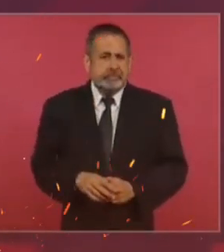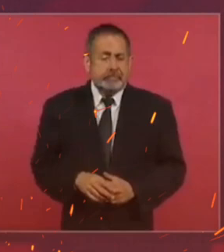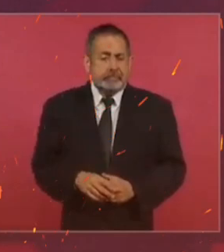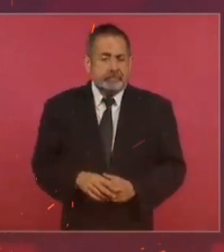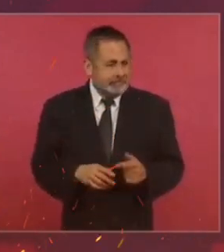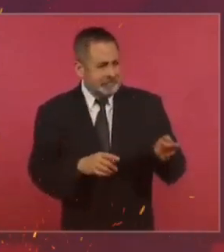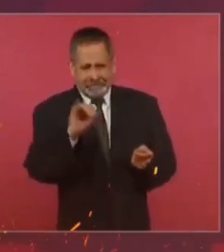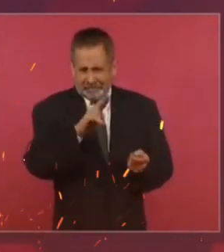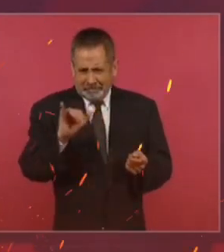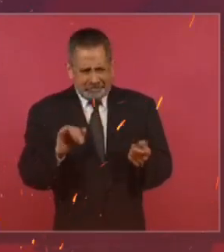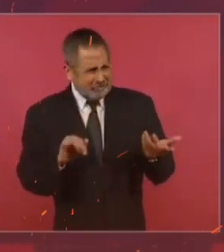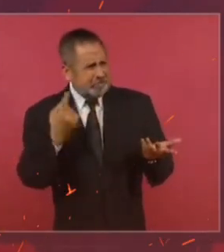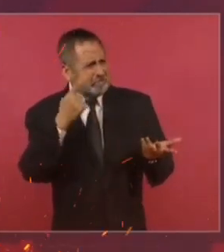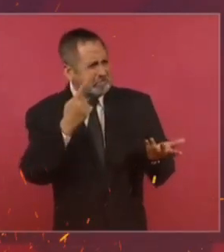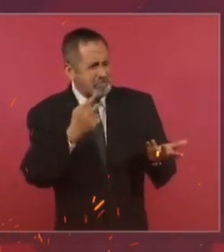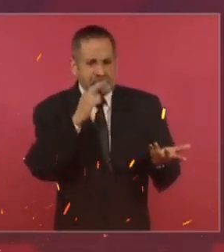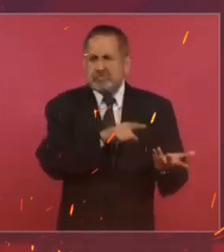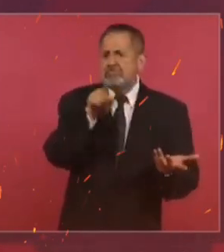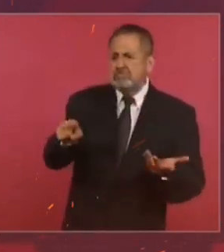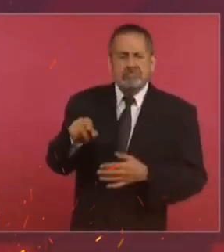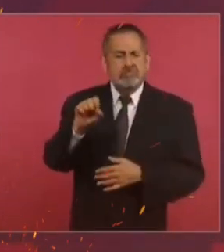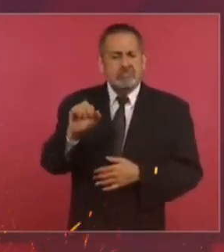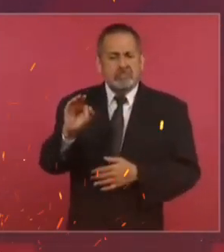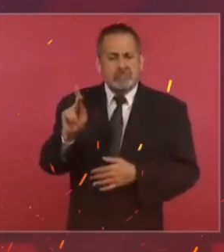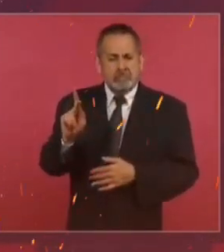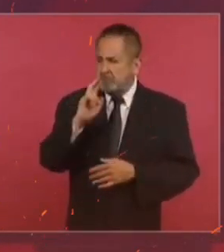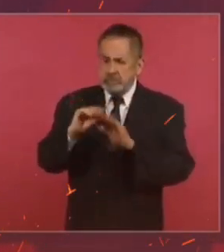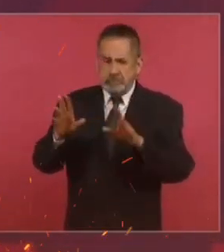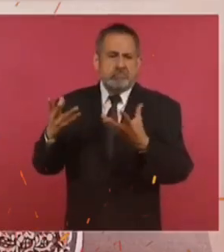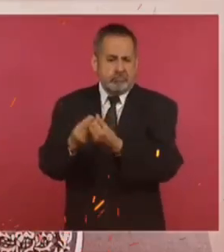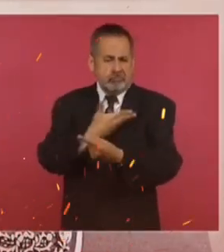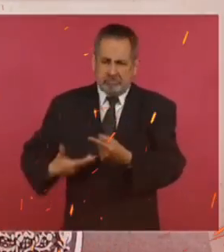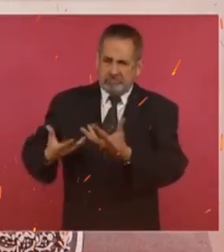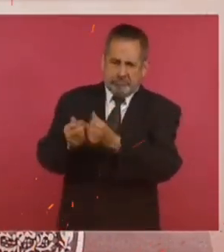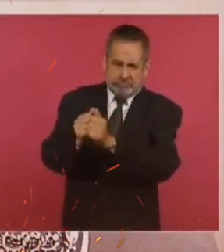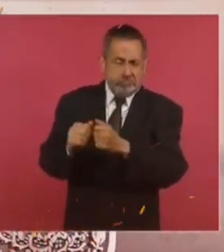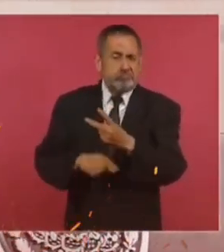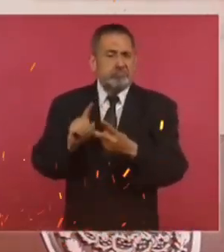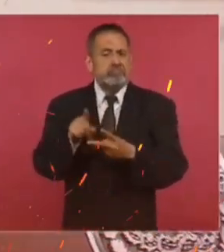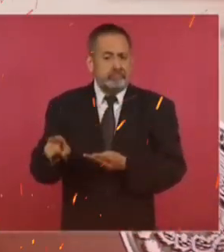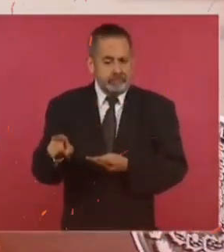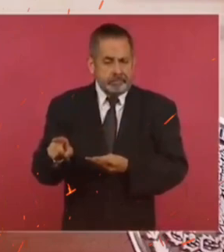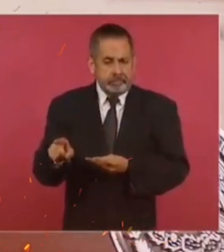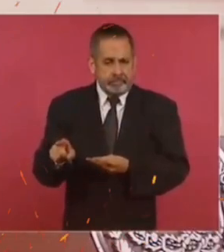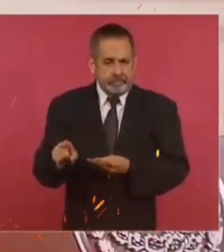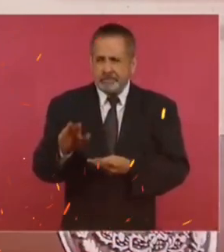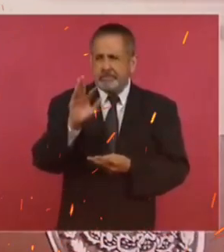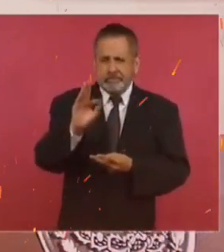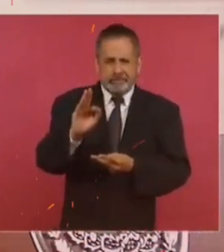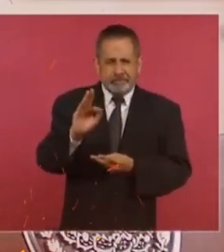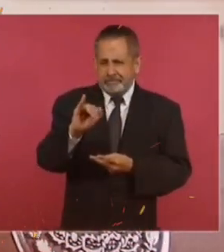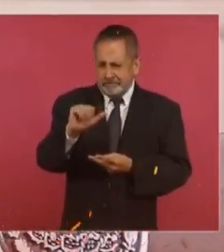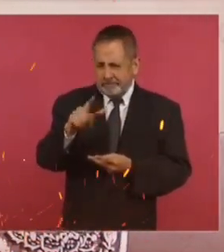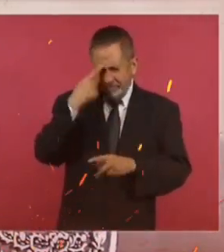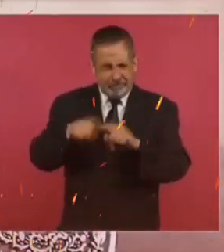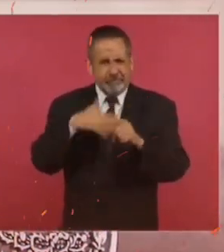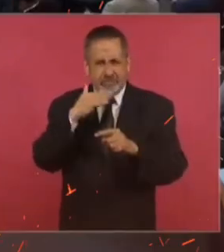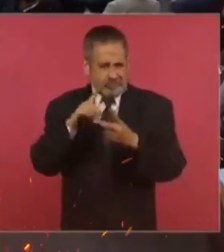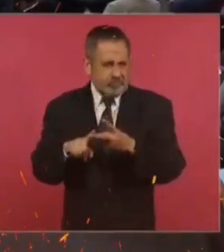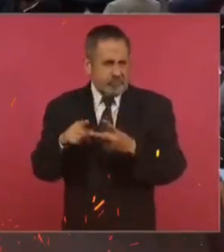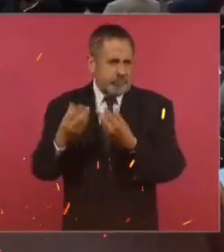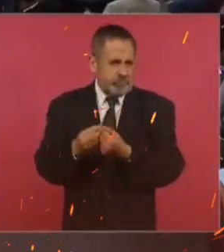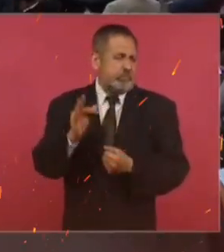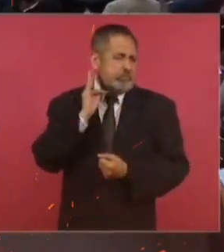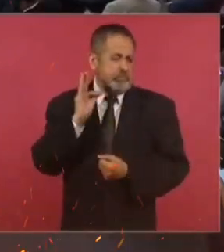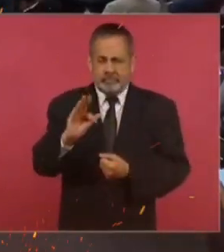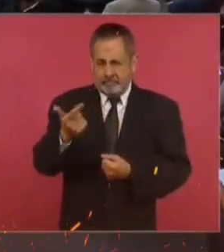está la Secretaría de la Función Pública del Ejecutivo. Para eso está la Fiscalía Anticorrupción de